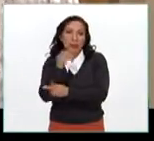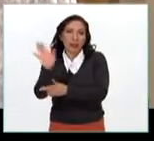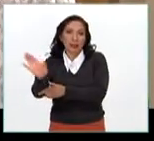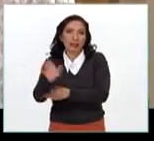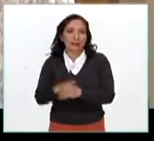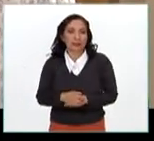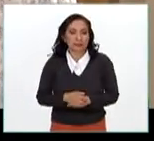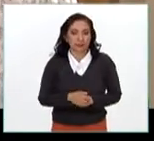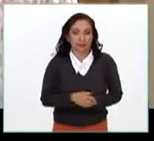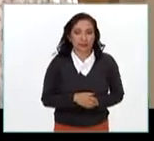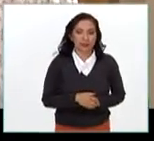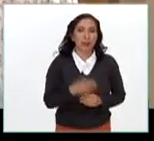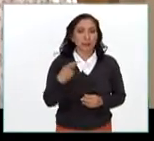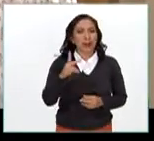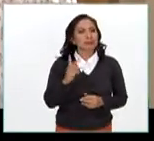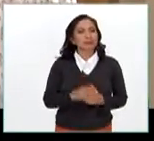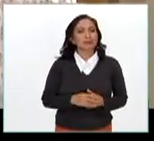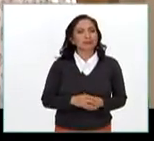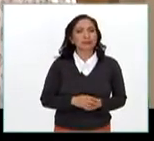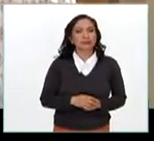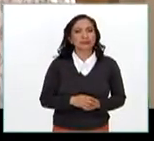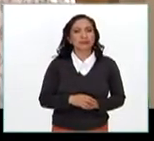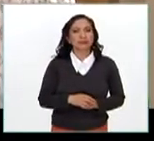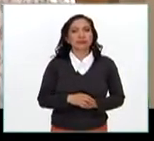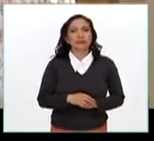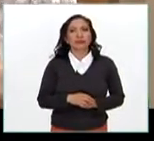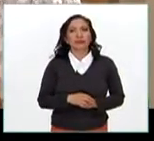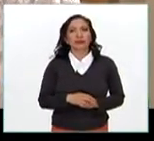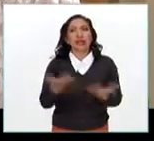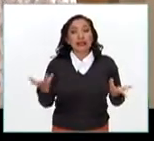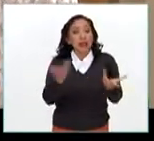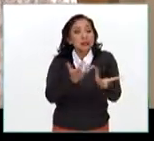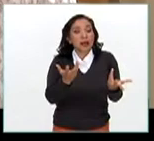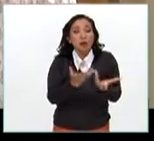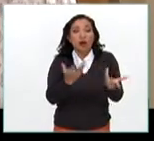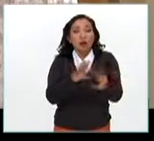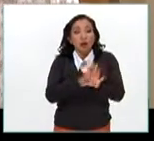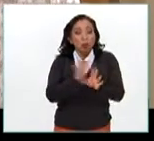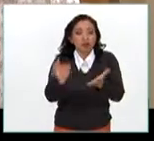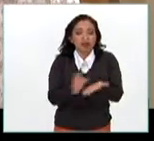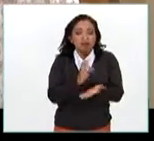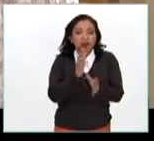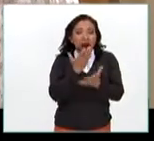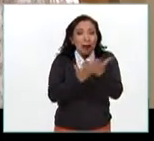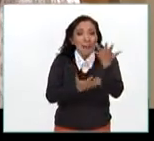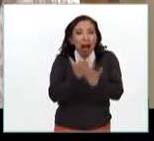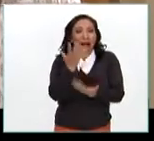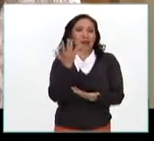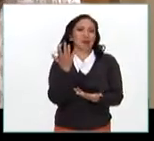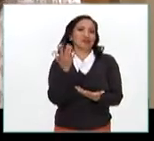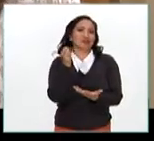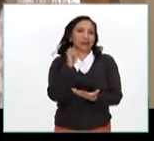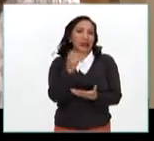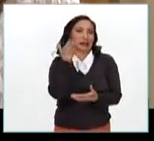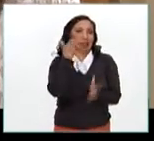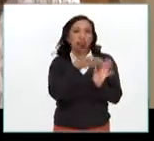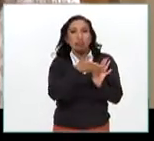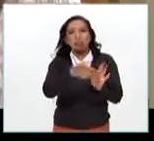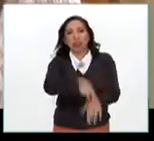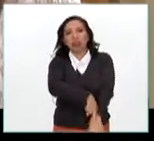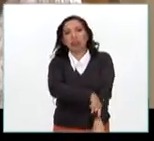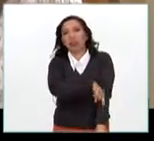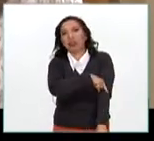hombres. Pero entonces, y los hacemos bordados a mano. Entonces sí nos